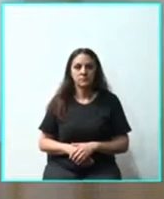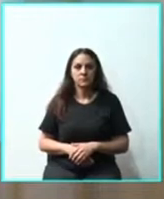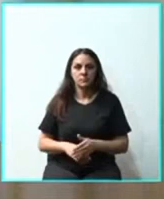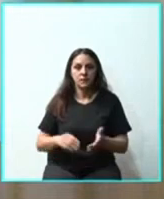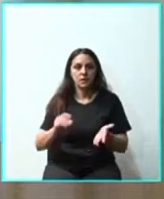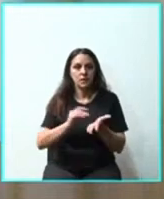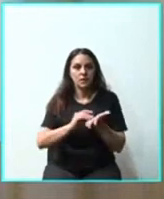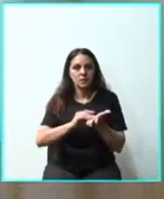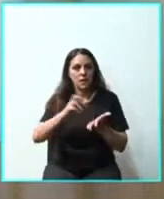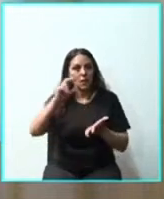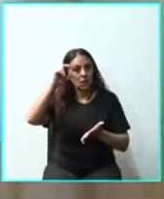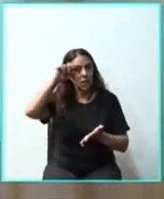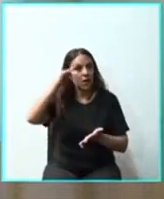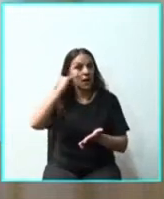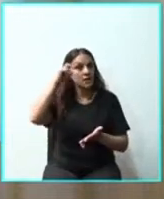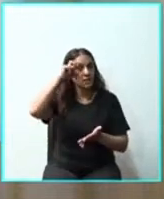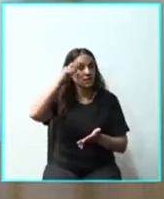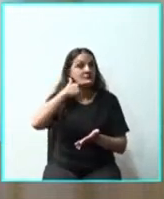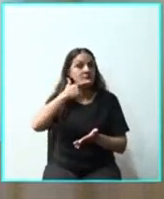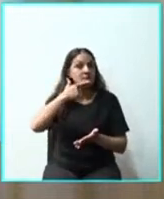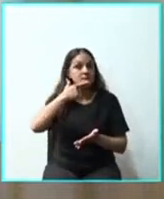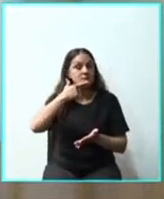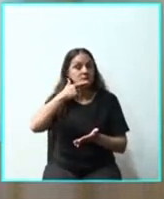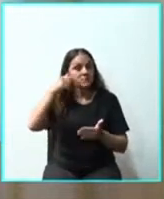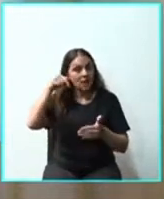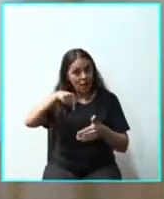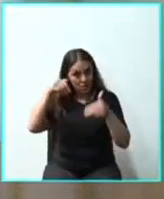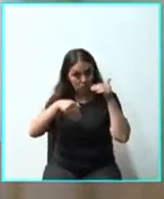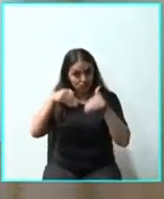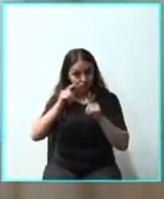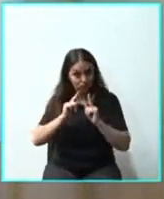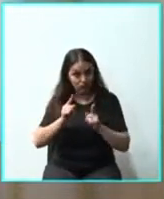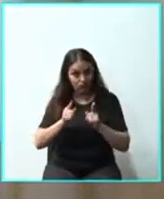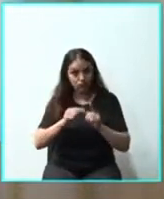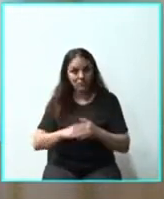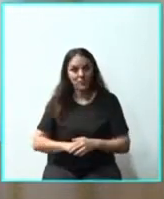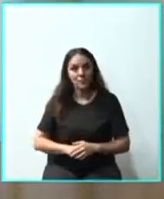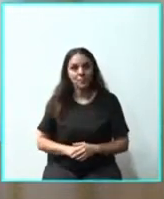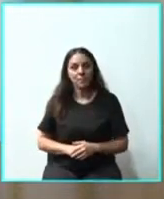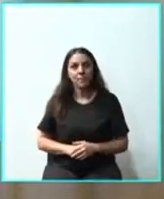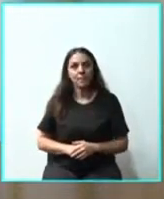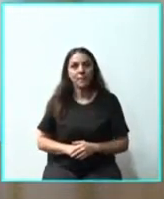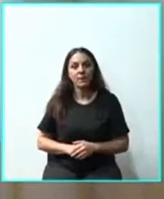Diputado Hernán Reyes, estamos votando.